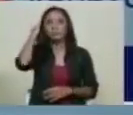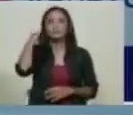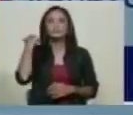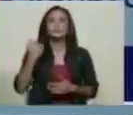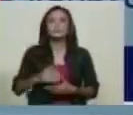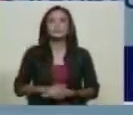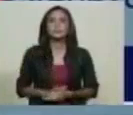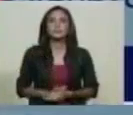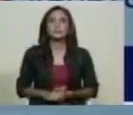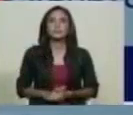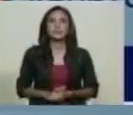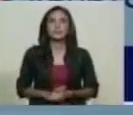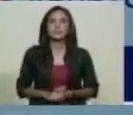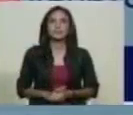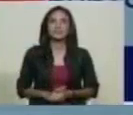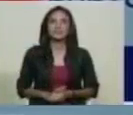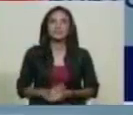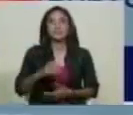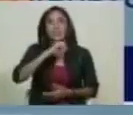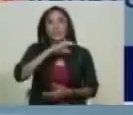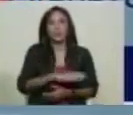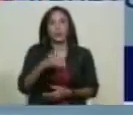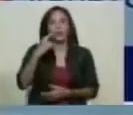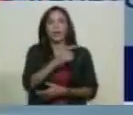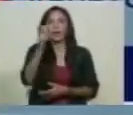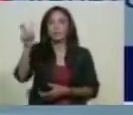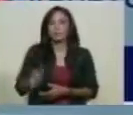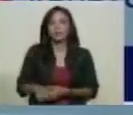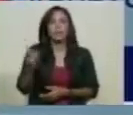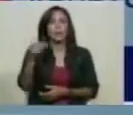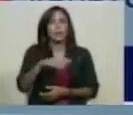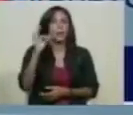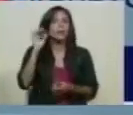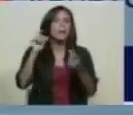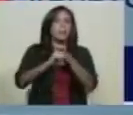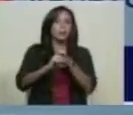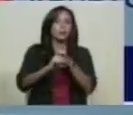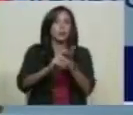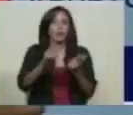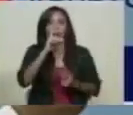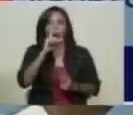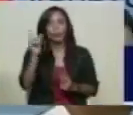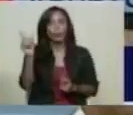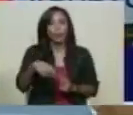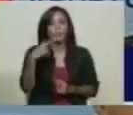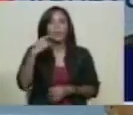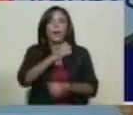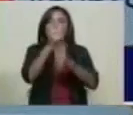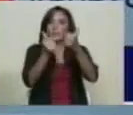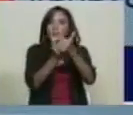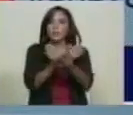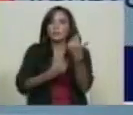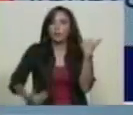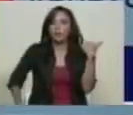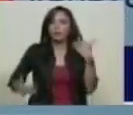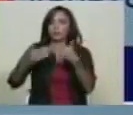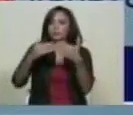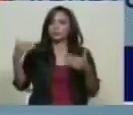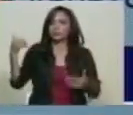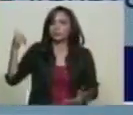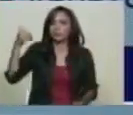igual pues con toda la historia, aunque la compañera Cilia fue también primera vicepresidenta del partido durante un buen